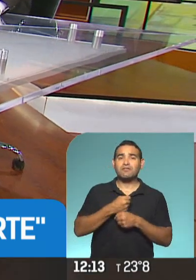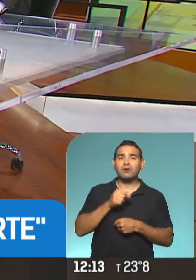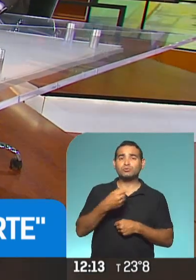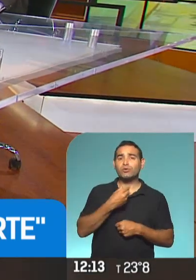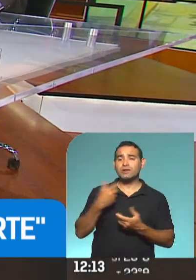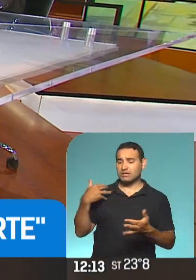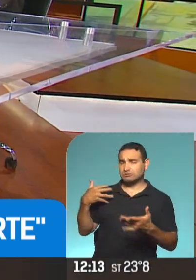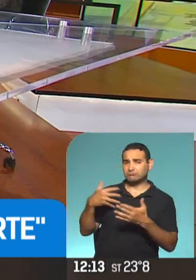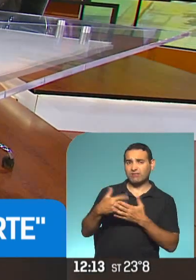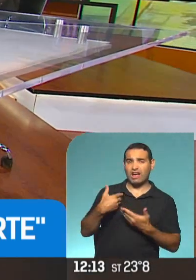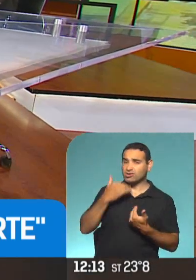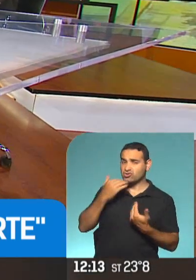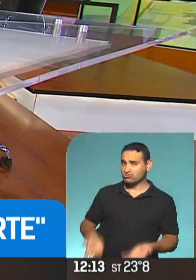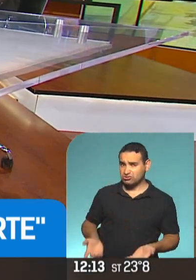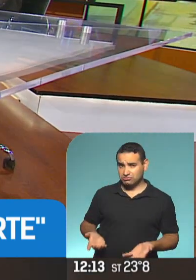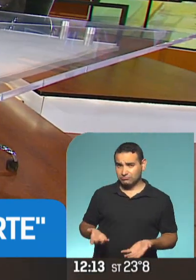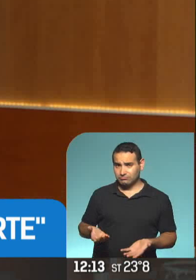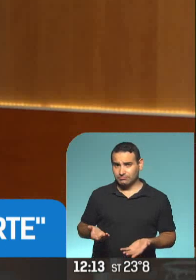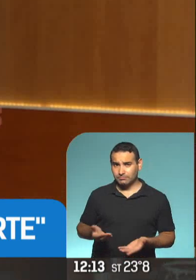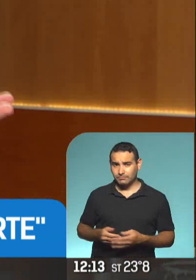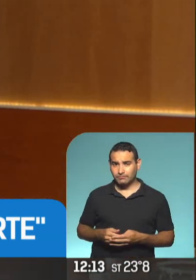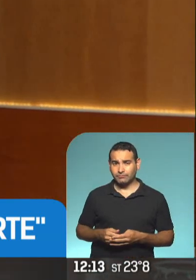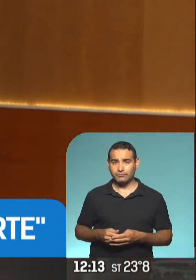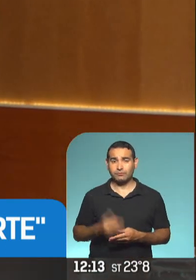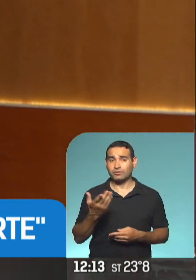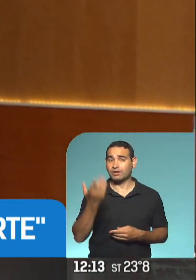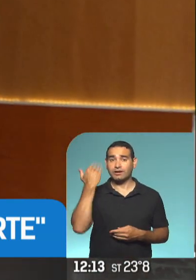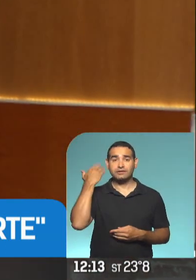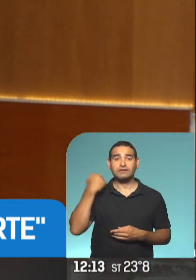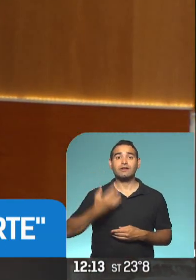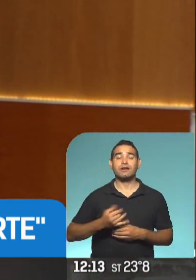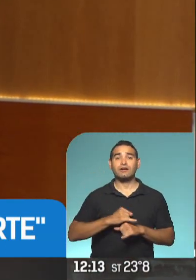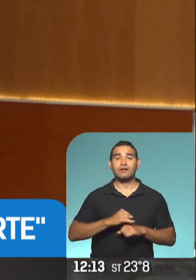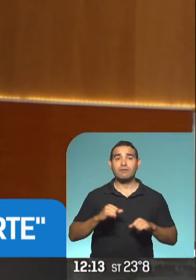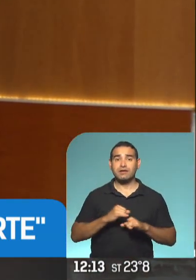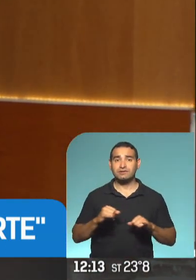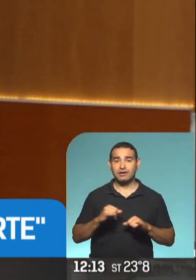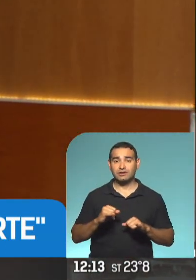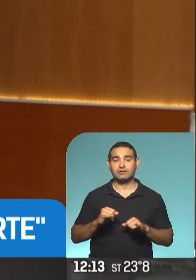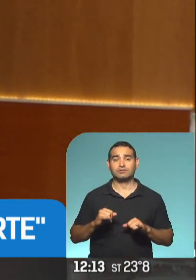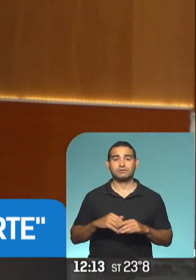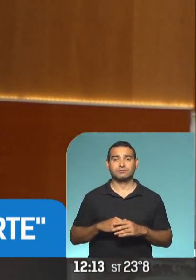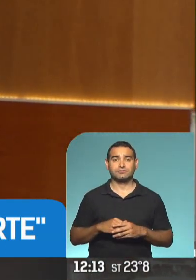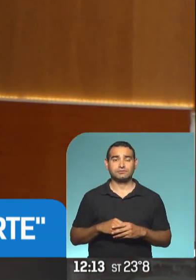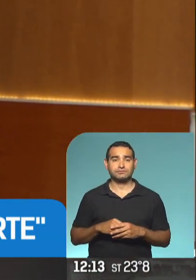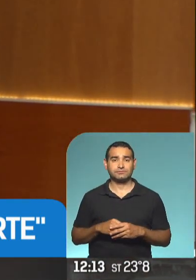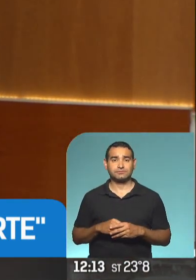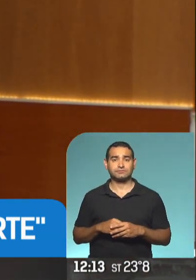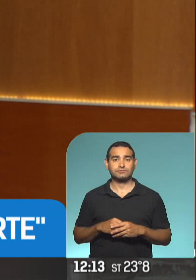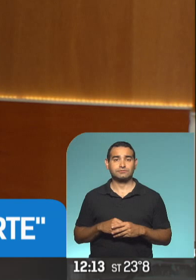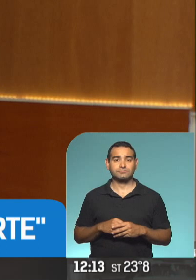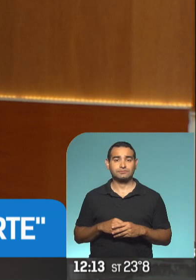porque la bandera de campaña, según diferentes analistas, incluido usted,